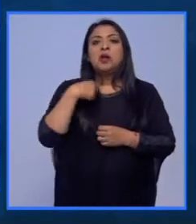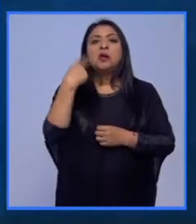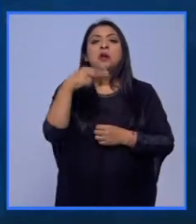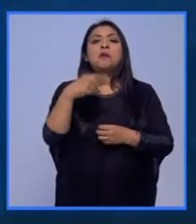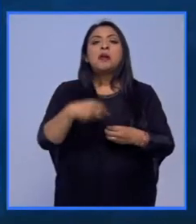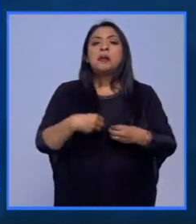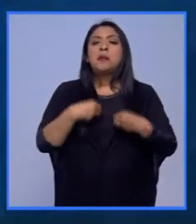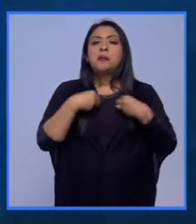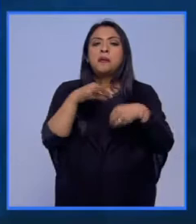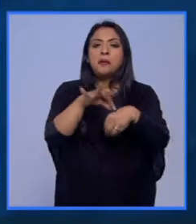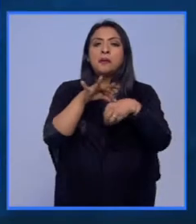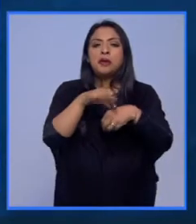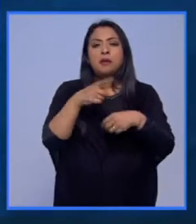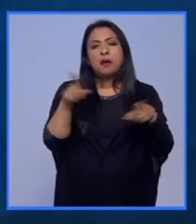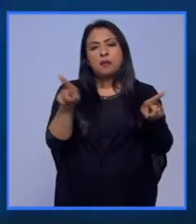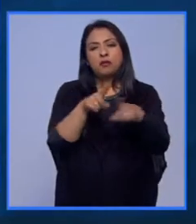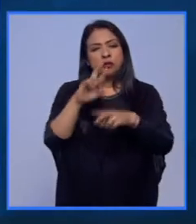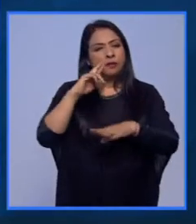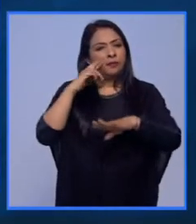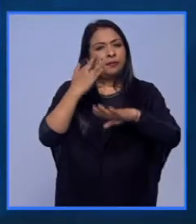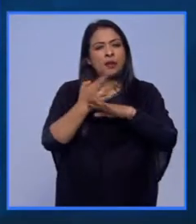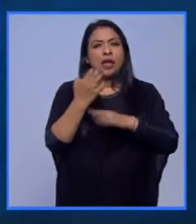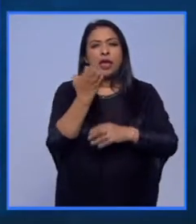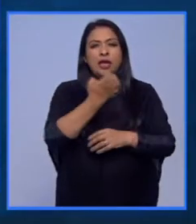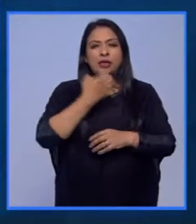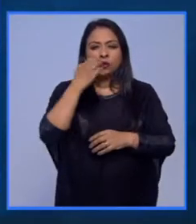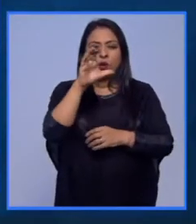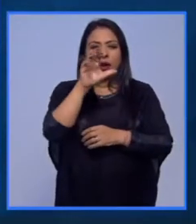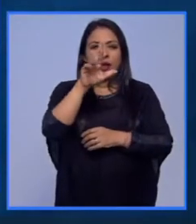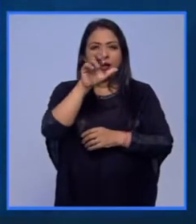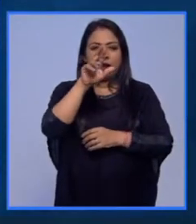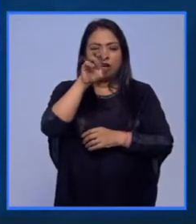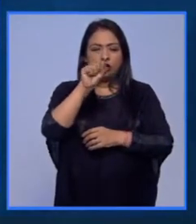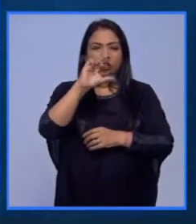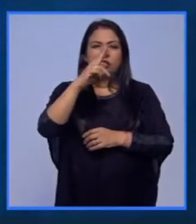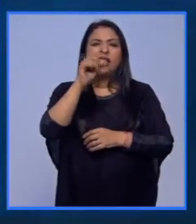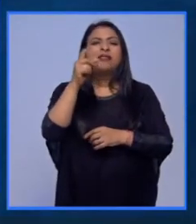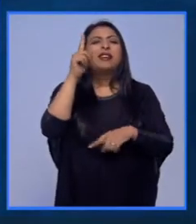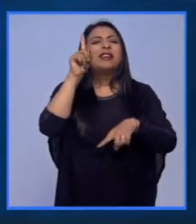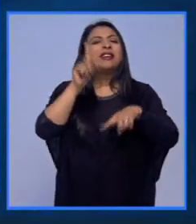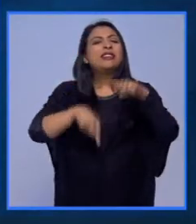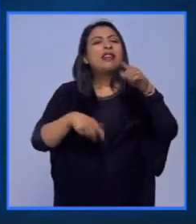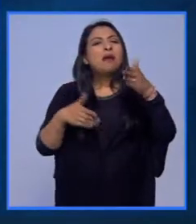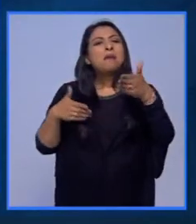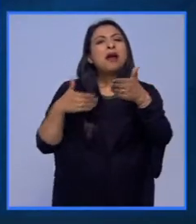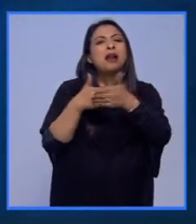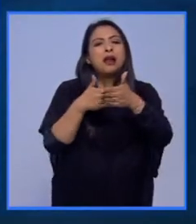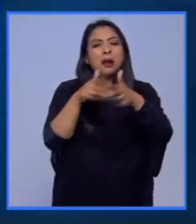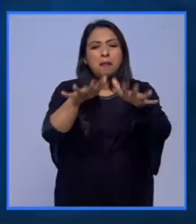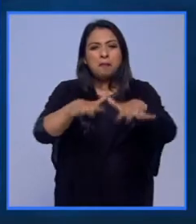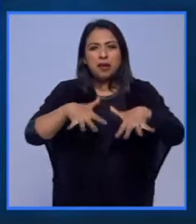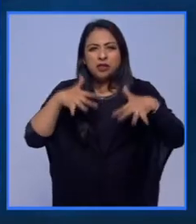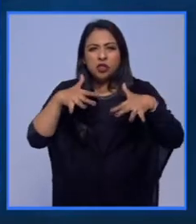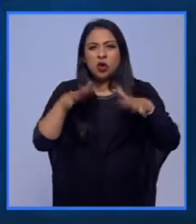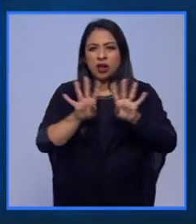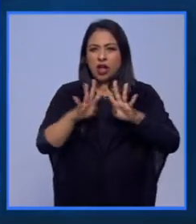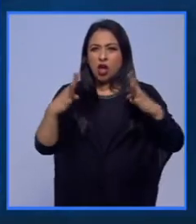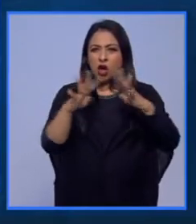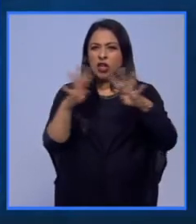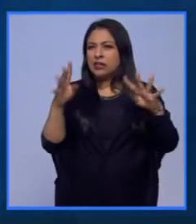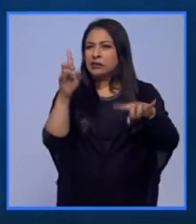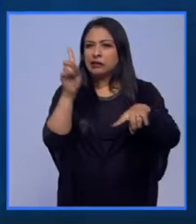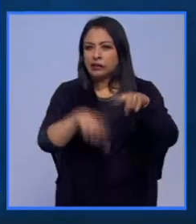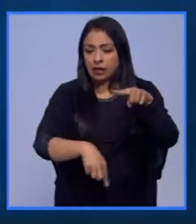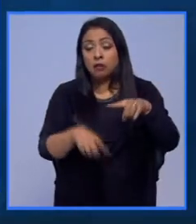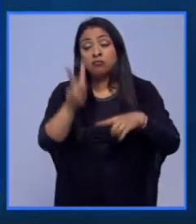Vive la Música y está a cargo de la Orquesta Escuela Carlos Chávez. La idea es romper la barrera entre el público y la orquesta, de